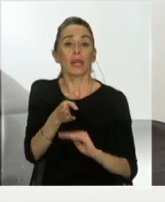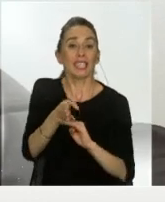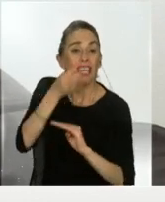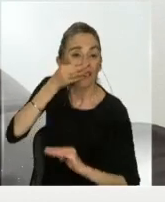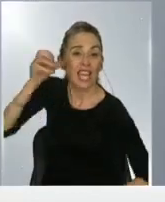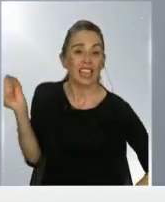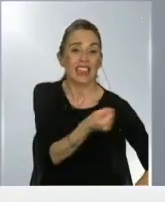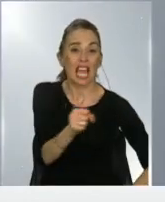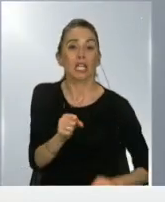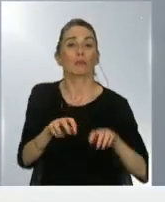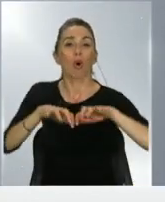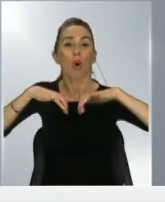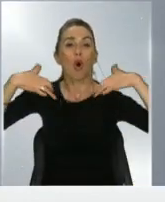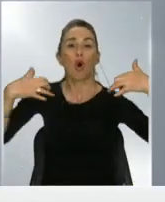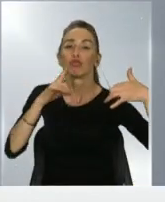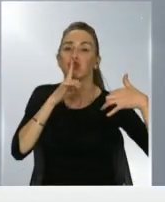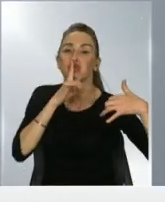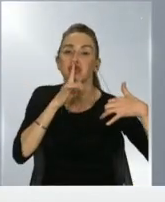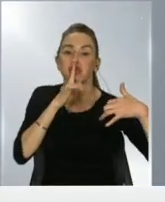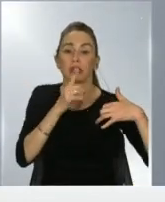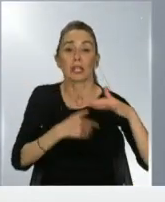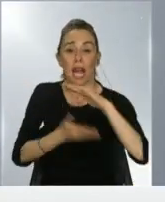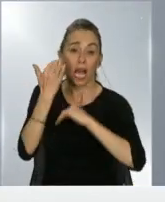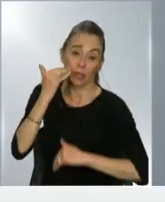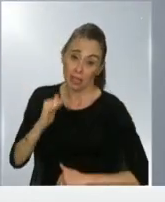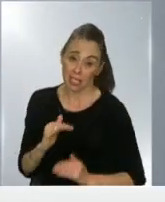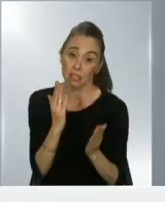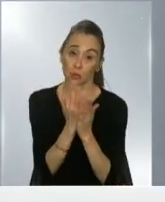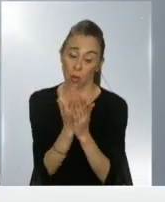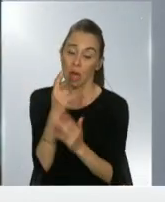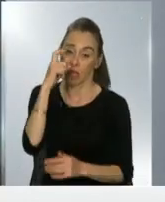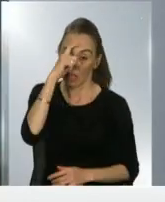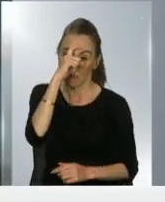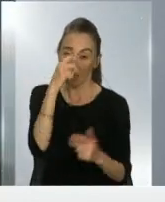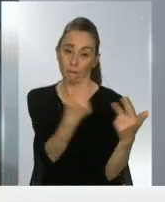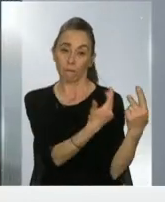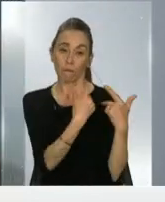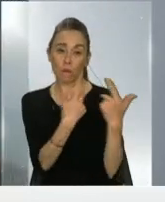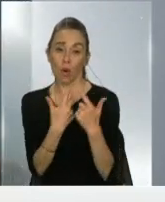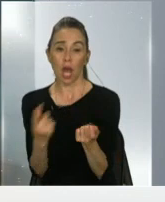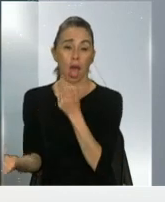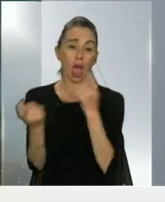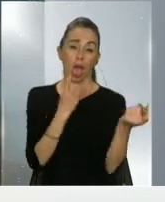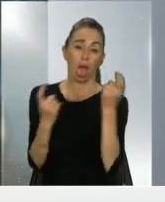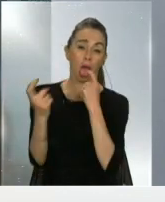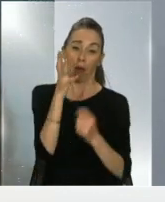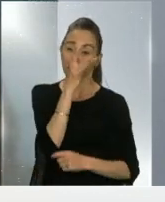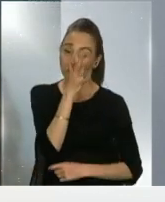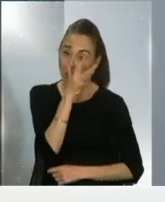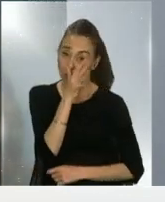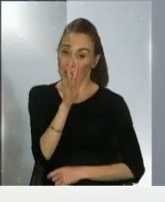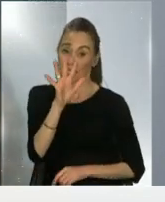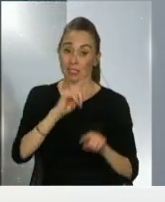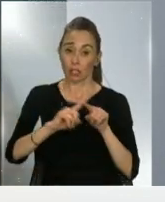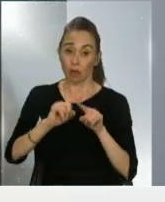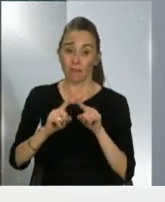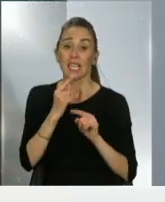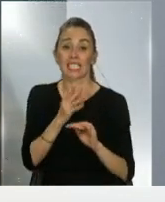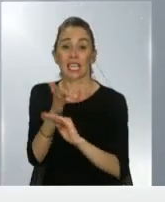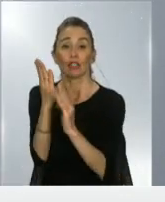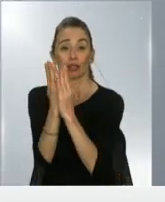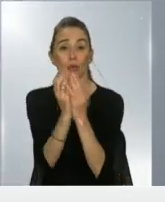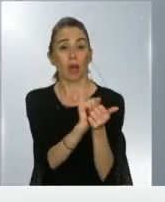porque hay que estar en silencio. La etapa escolar fue compleja, sufrió bullying y burlas. Intentó 5 veces